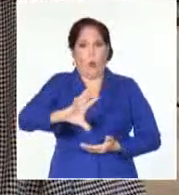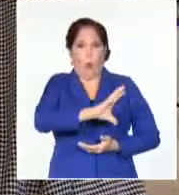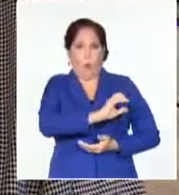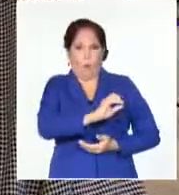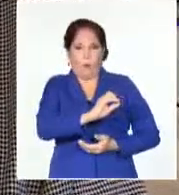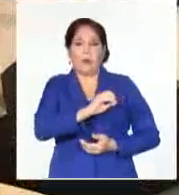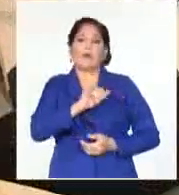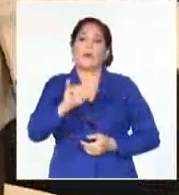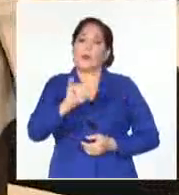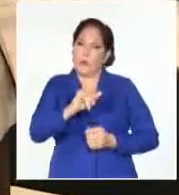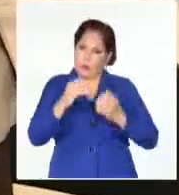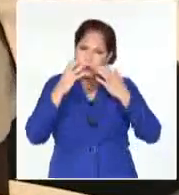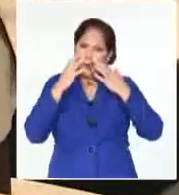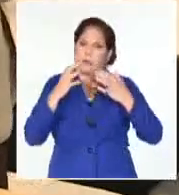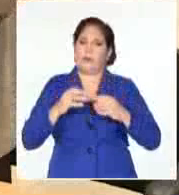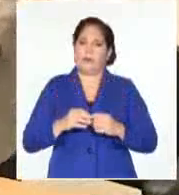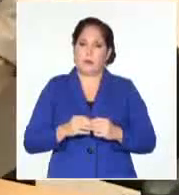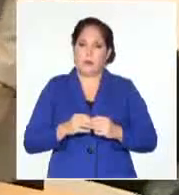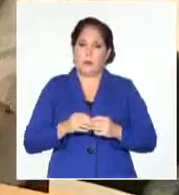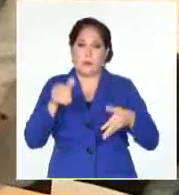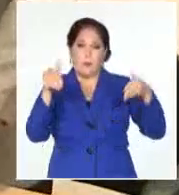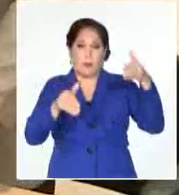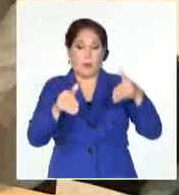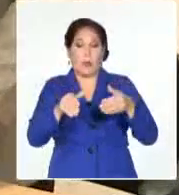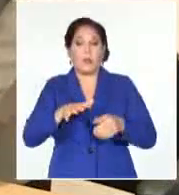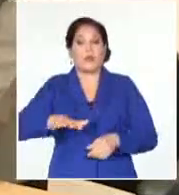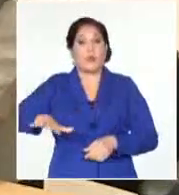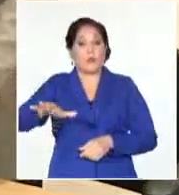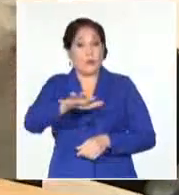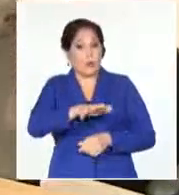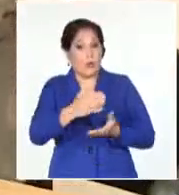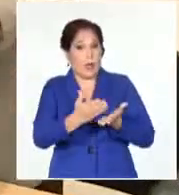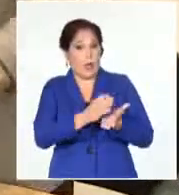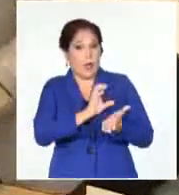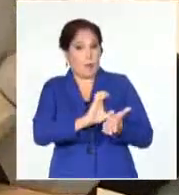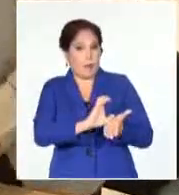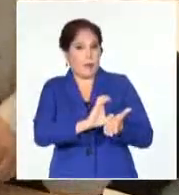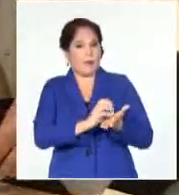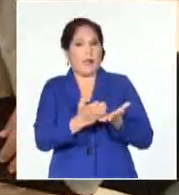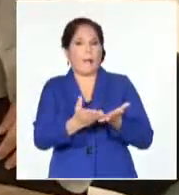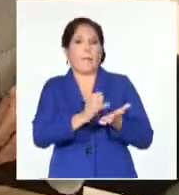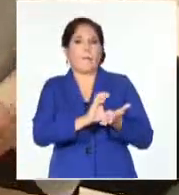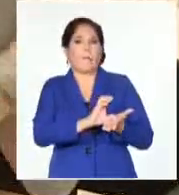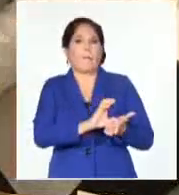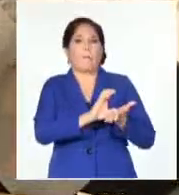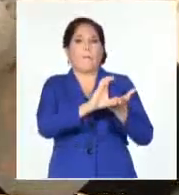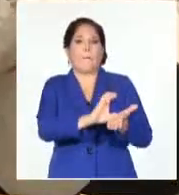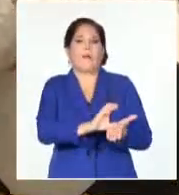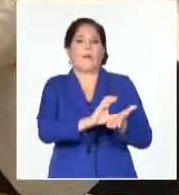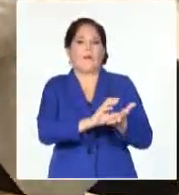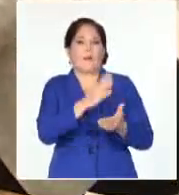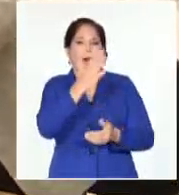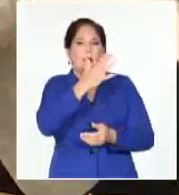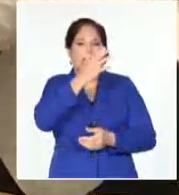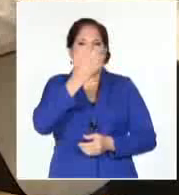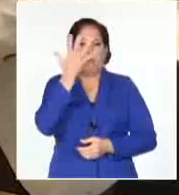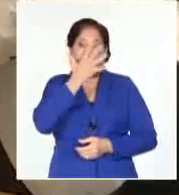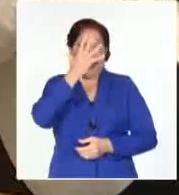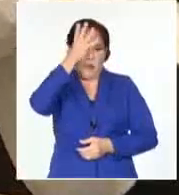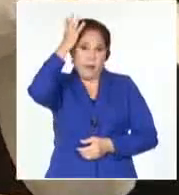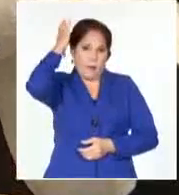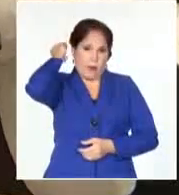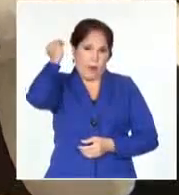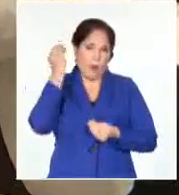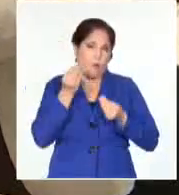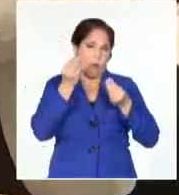es lo importante. En la cita, la Sociedad Bíblica Cubana envió una Biblia al líder de la Revolución, General de Ejército Raúl